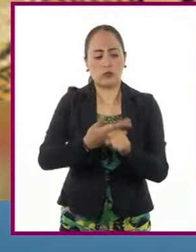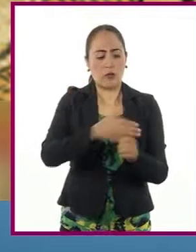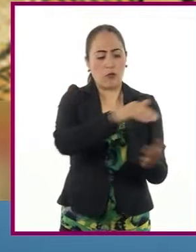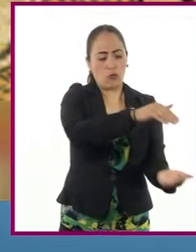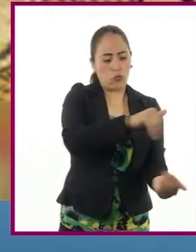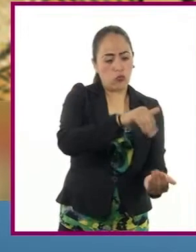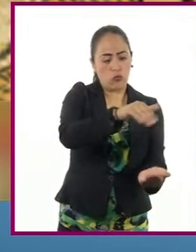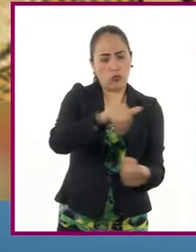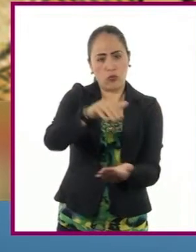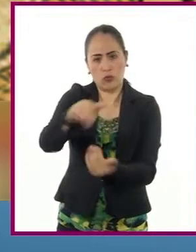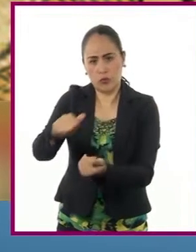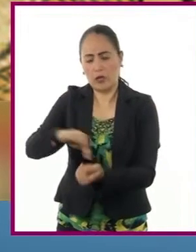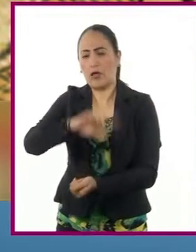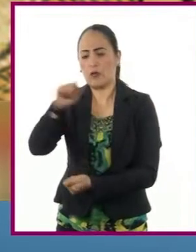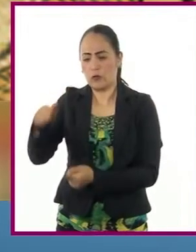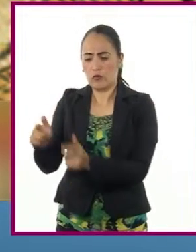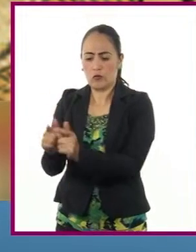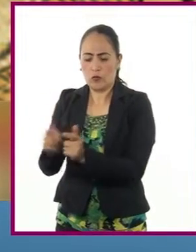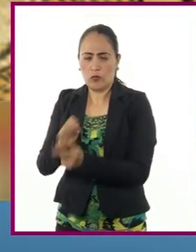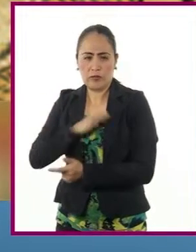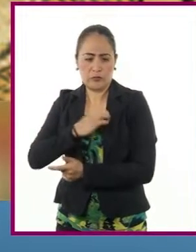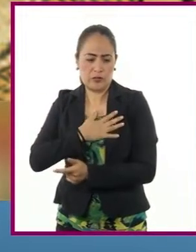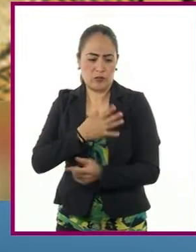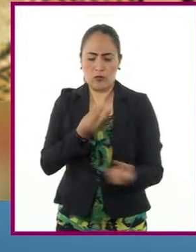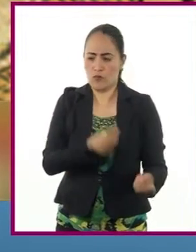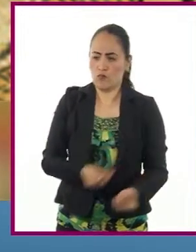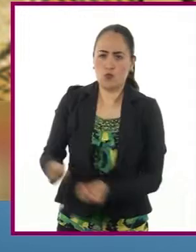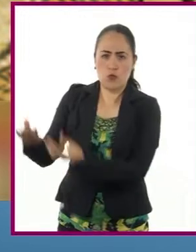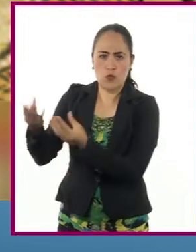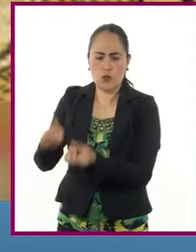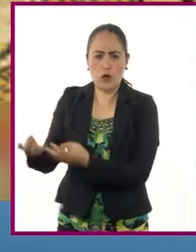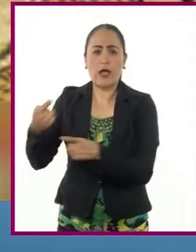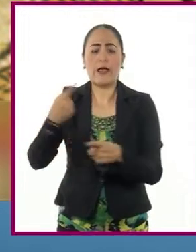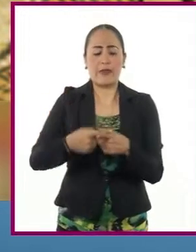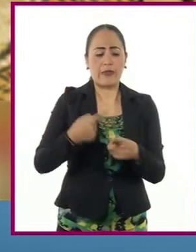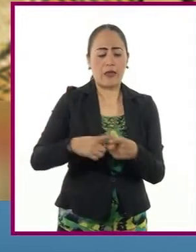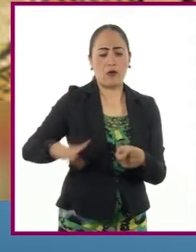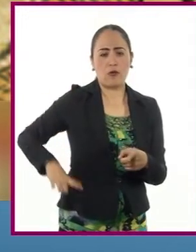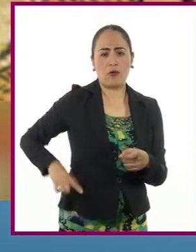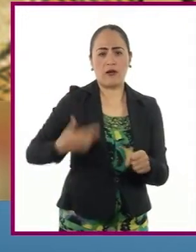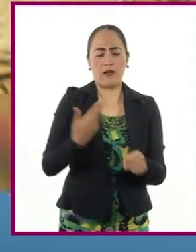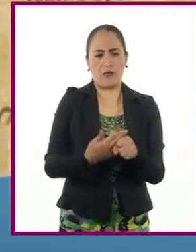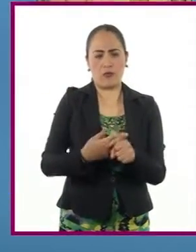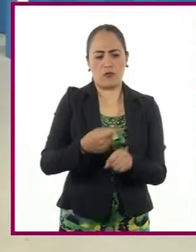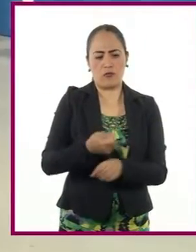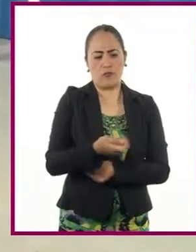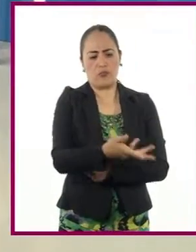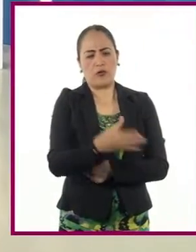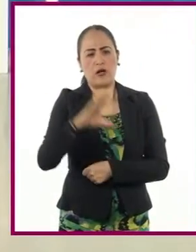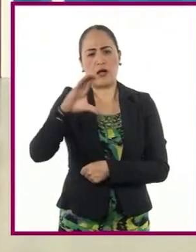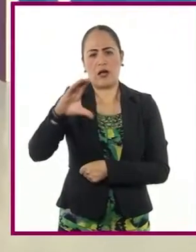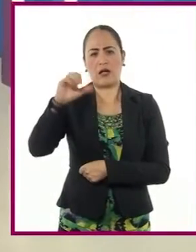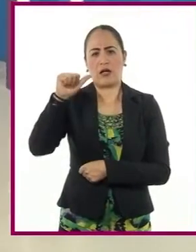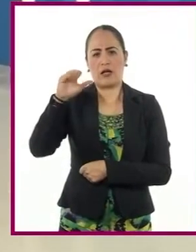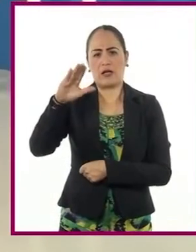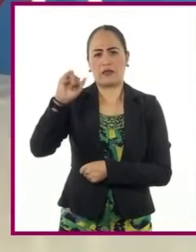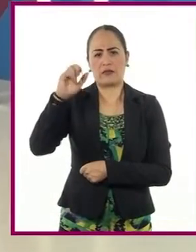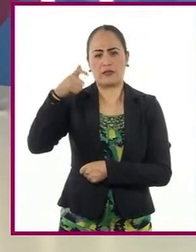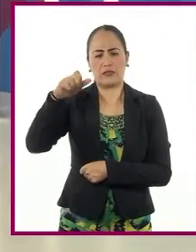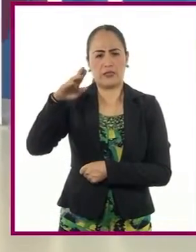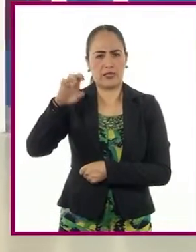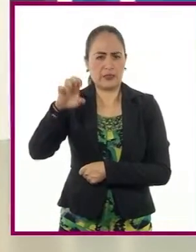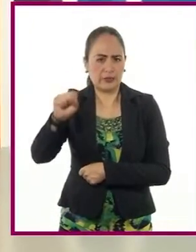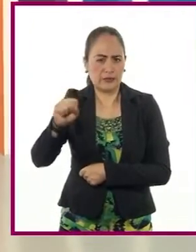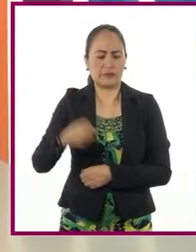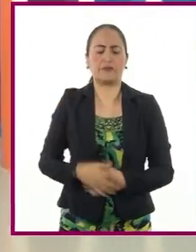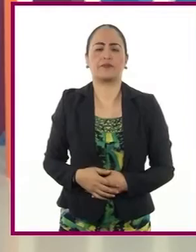a los conquistadores eran los gobernantes de los pueblos, llamados caciques. La encomienda